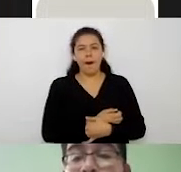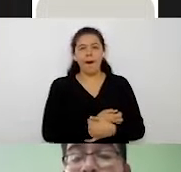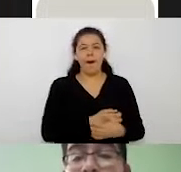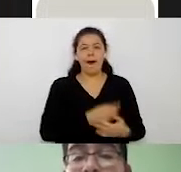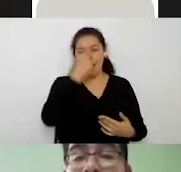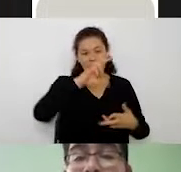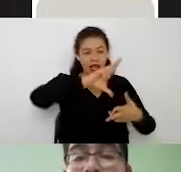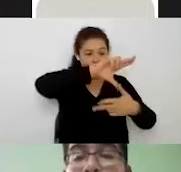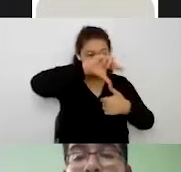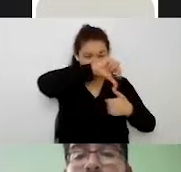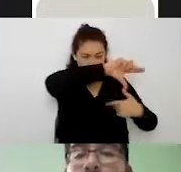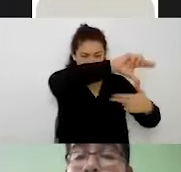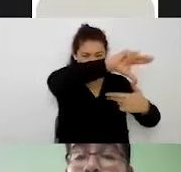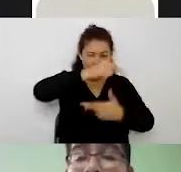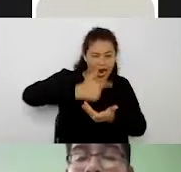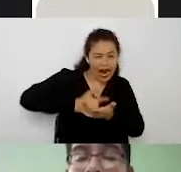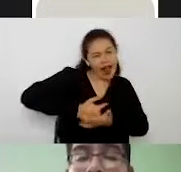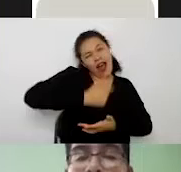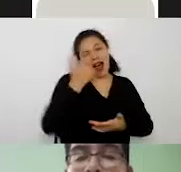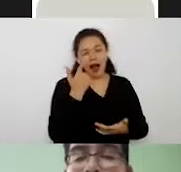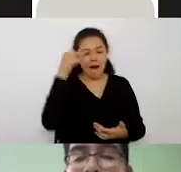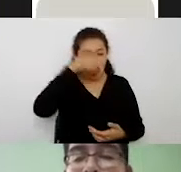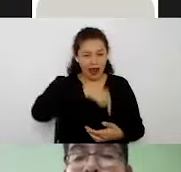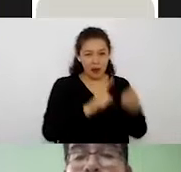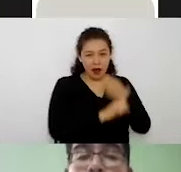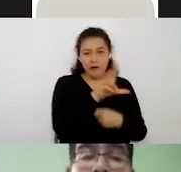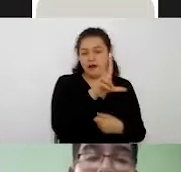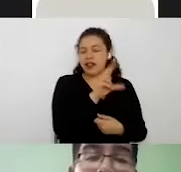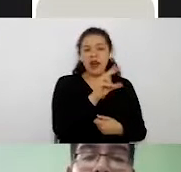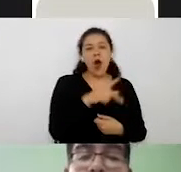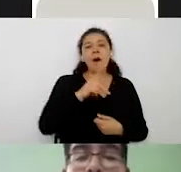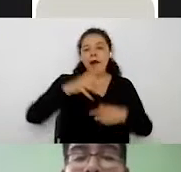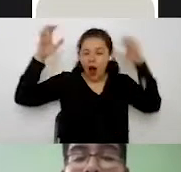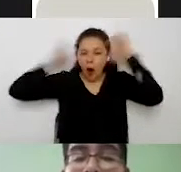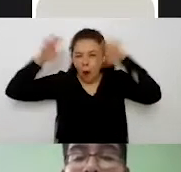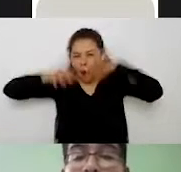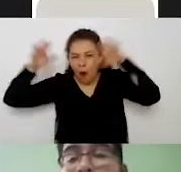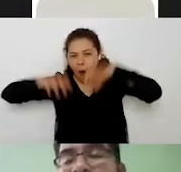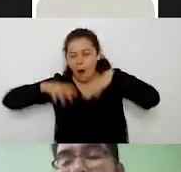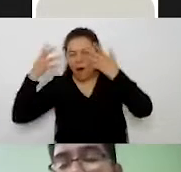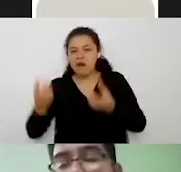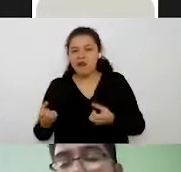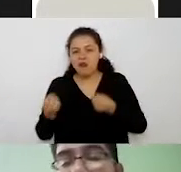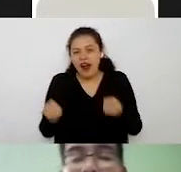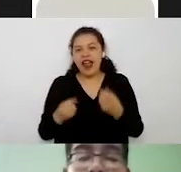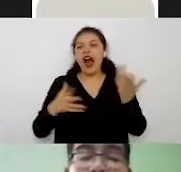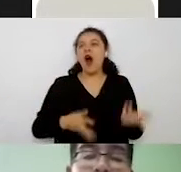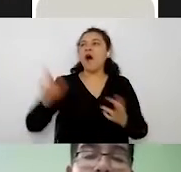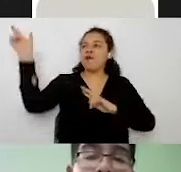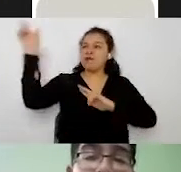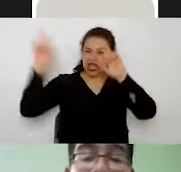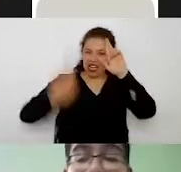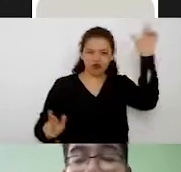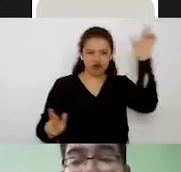repercutir de gran manera el huracán, pero sí que probablemente tendríamos lluvias fuertes o que va a haber tormentas eléctricas o que puede